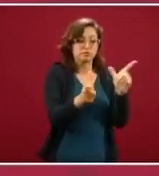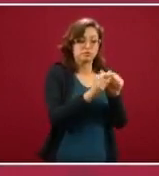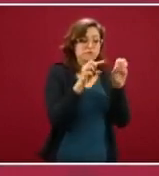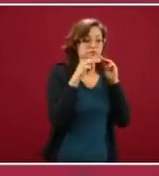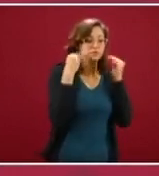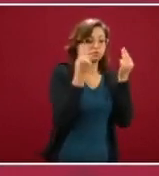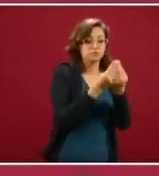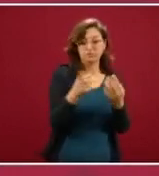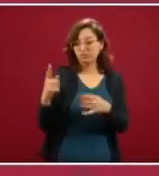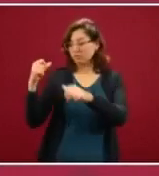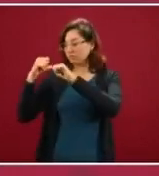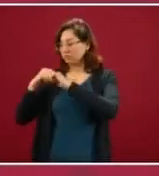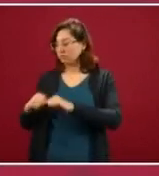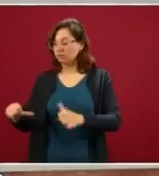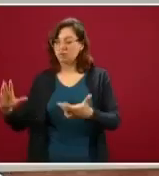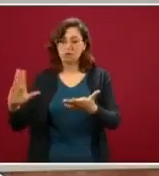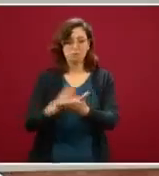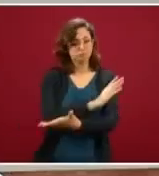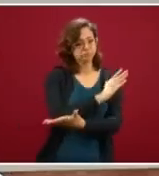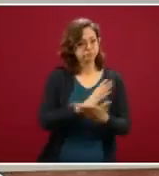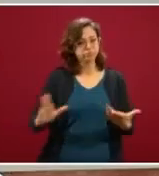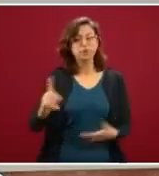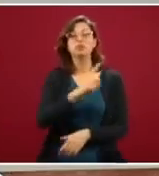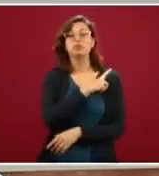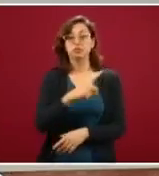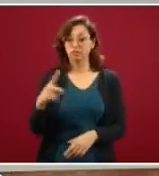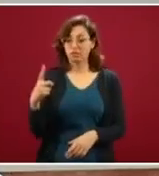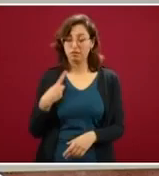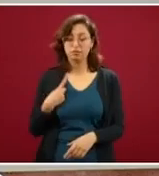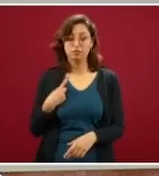autoridad. Ya cuando no hay